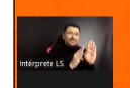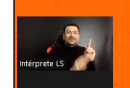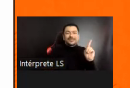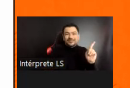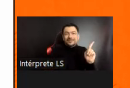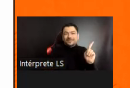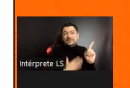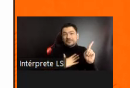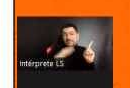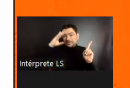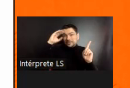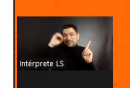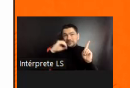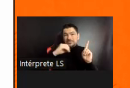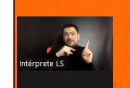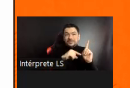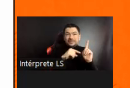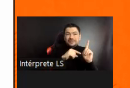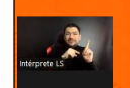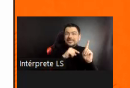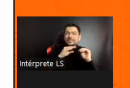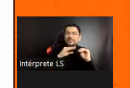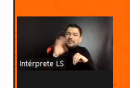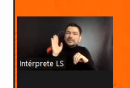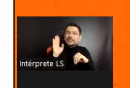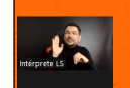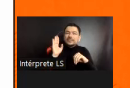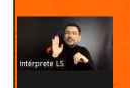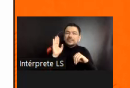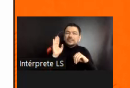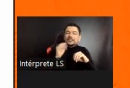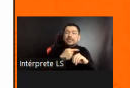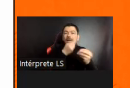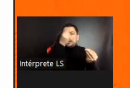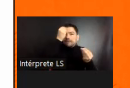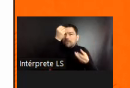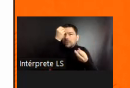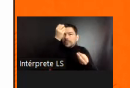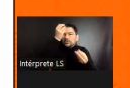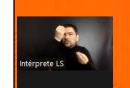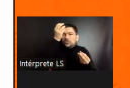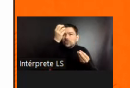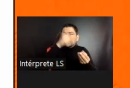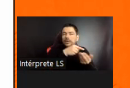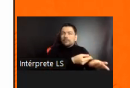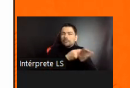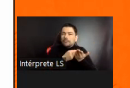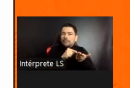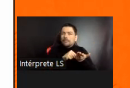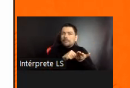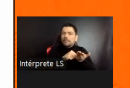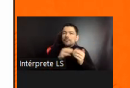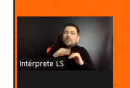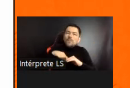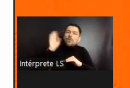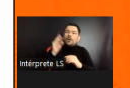que esta es una información de respuesta más rápida a la correlación